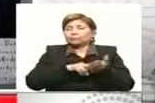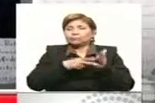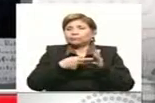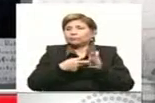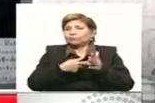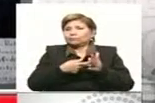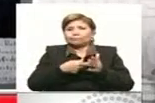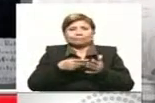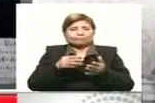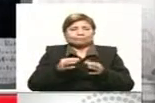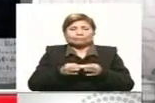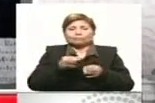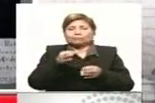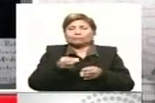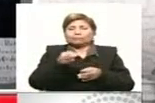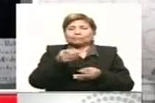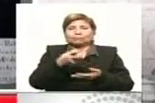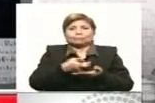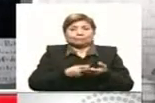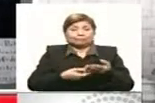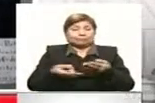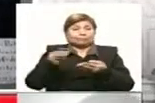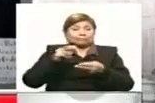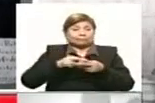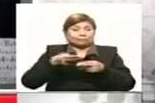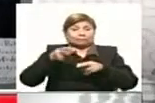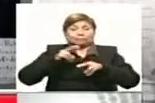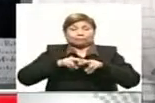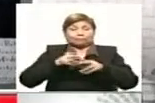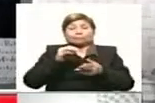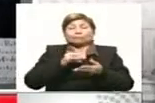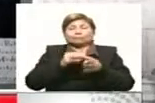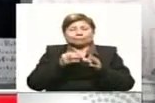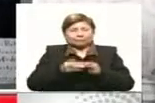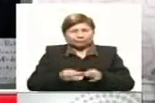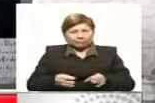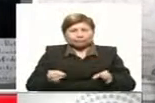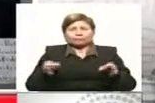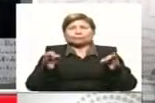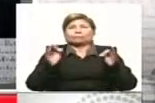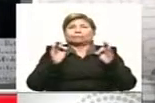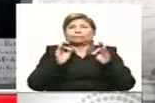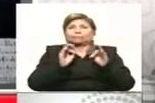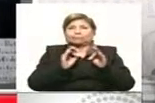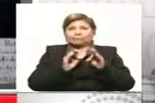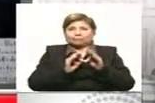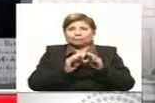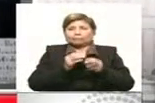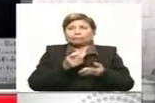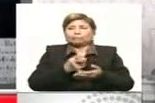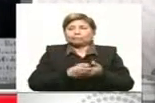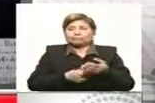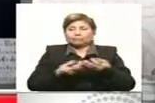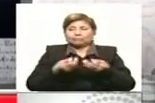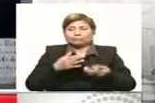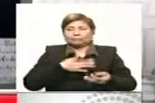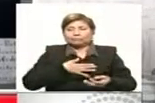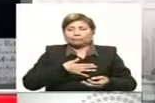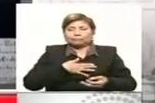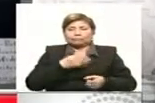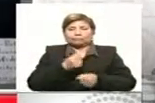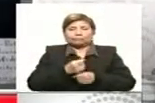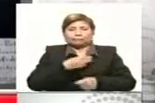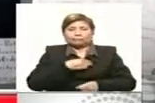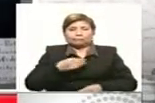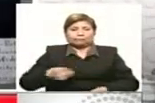que ampliar los presupuestos para estos programas que son sumamente importantes y que, por supuesto, desde mi labor como